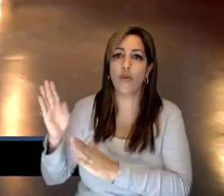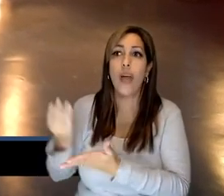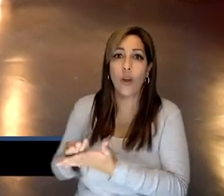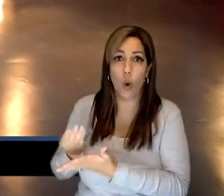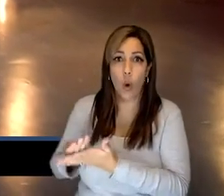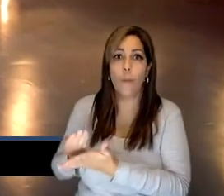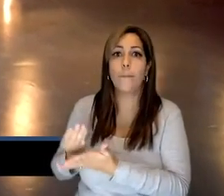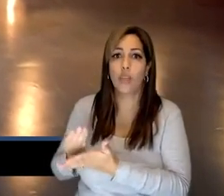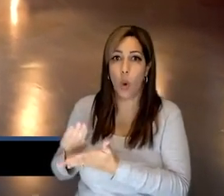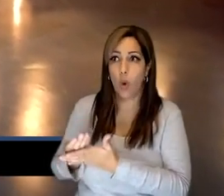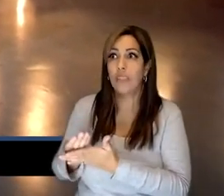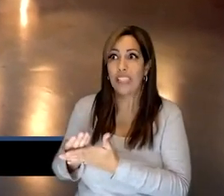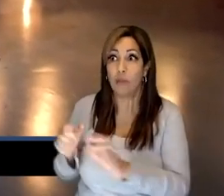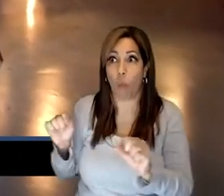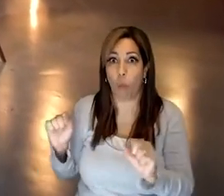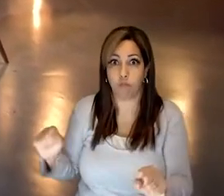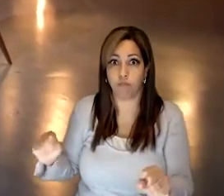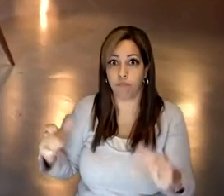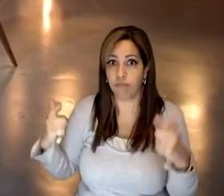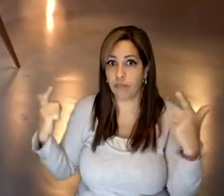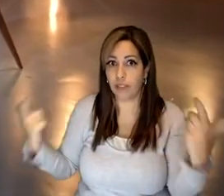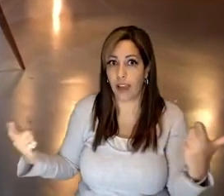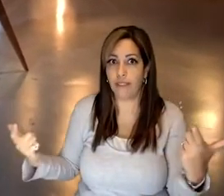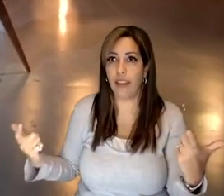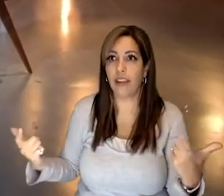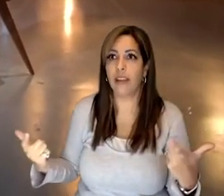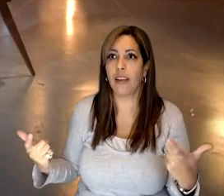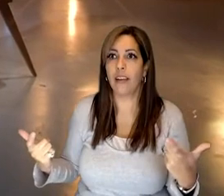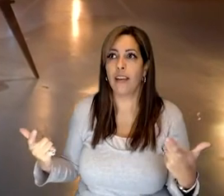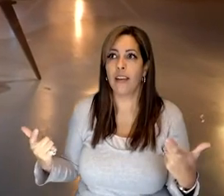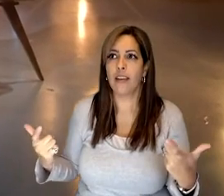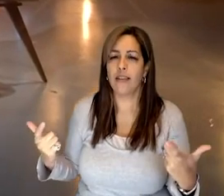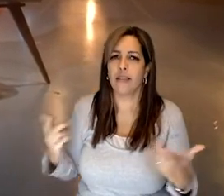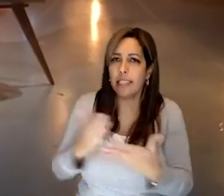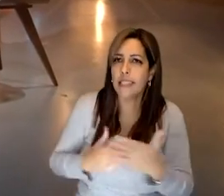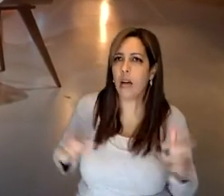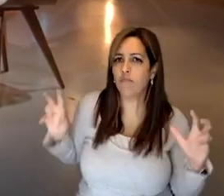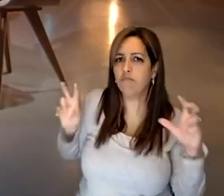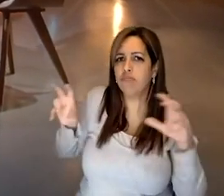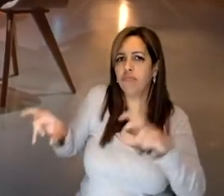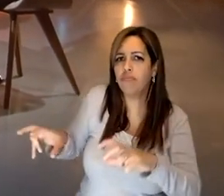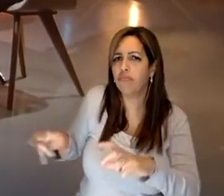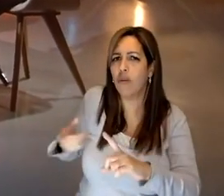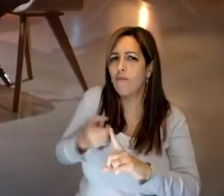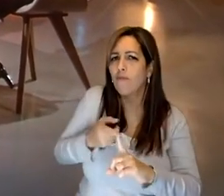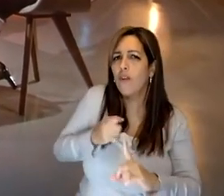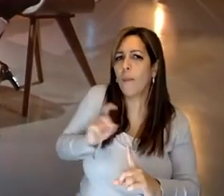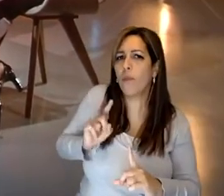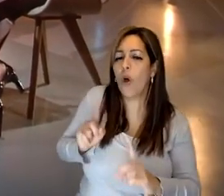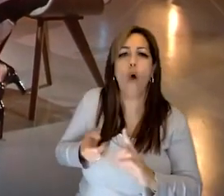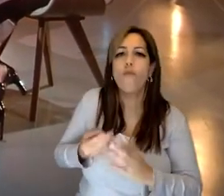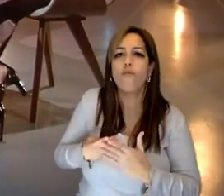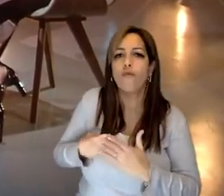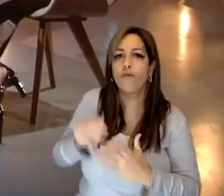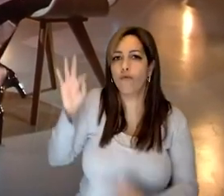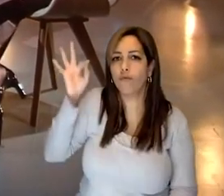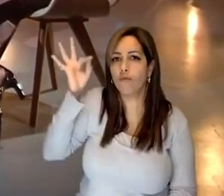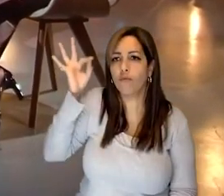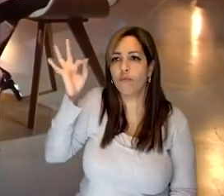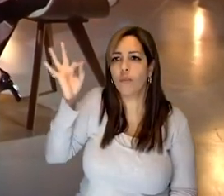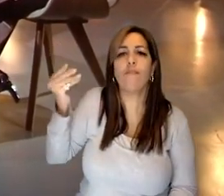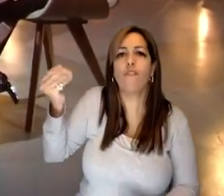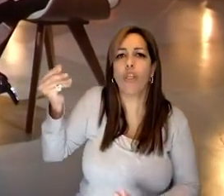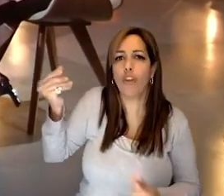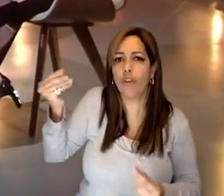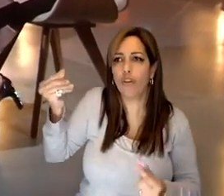un desarrollo económico que es potencialmente grande en esta zona, e incluso unos inversionistas, ¿de dónde estos fondos llegan